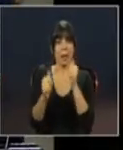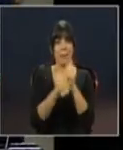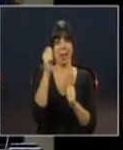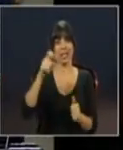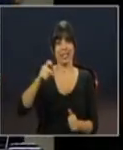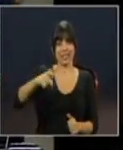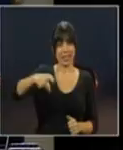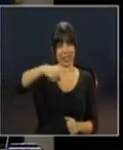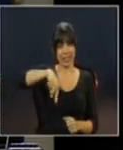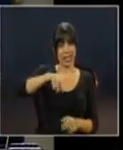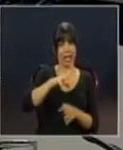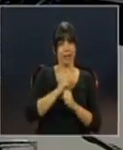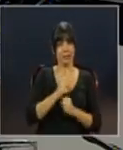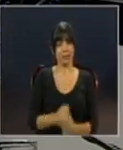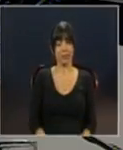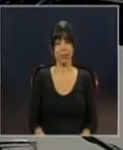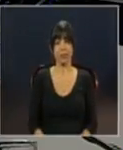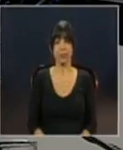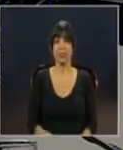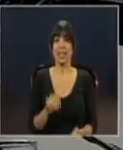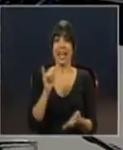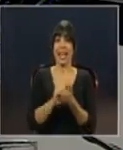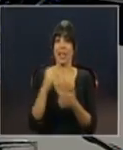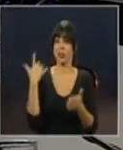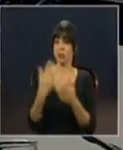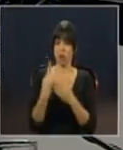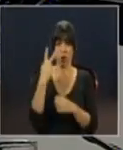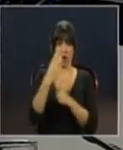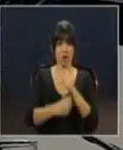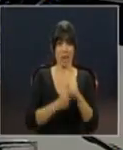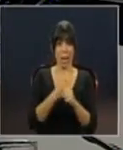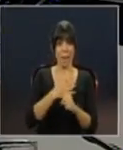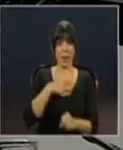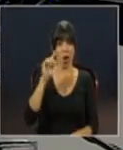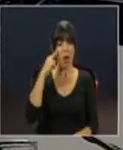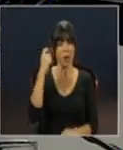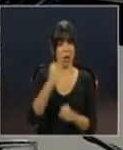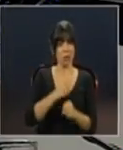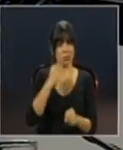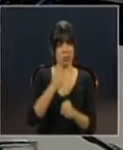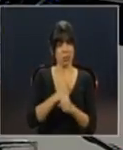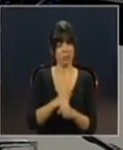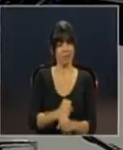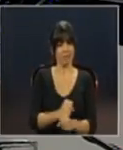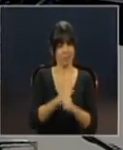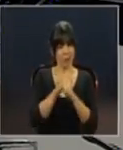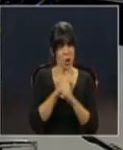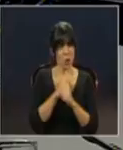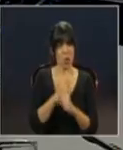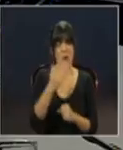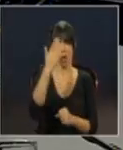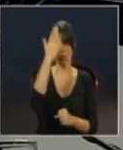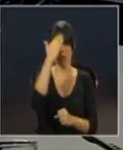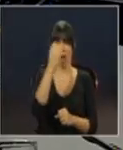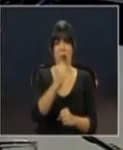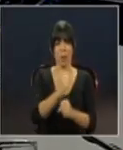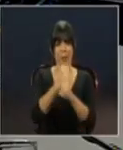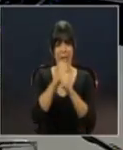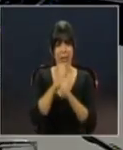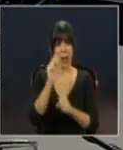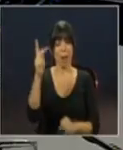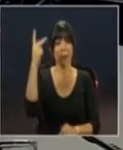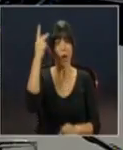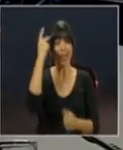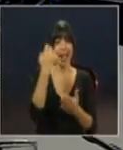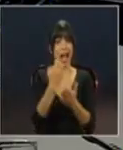necesidad. En estos 2 años, mi gobierno ha trabajado con la convicción de que las